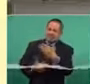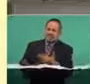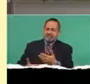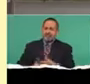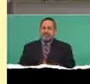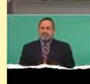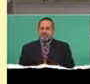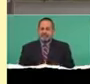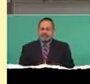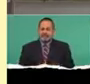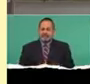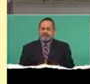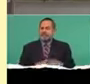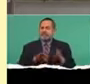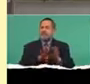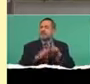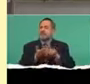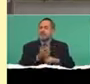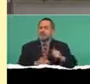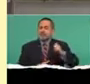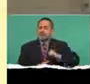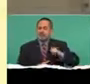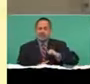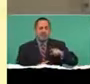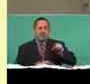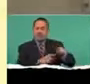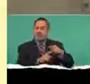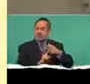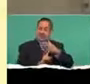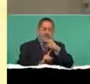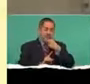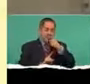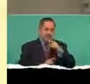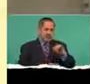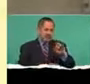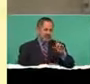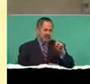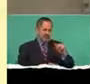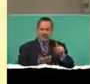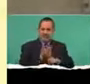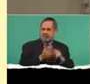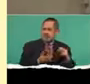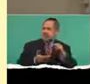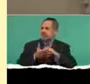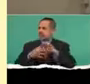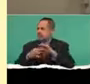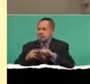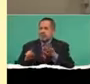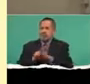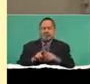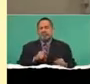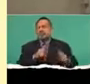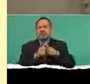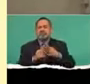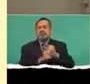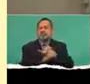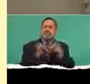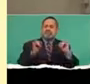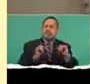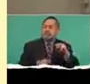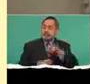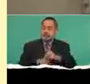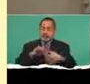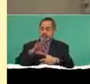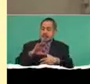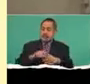Hablamos de Guyon de Lampart, nacido en Wexford, que redactó la primera declaración de independencia en